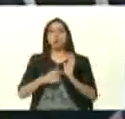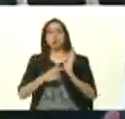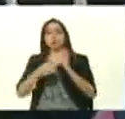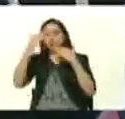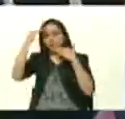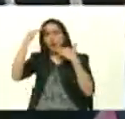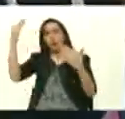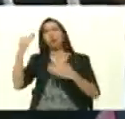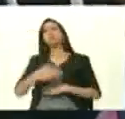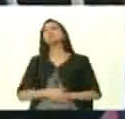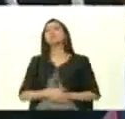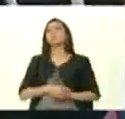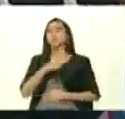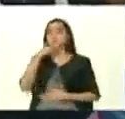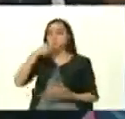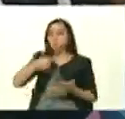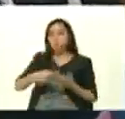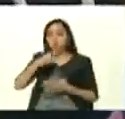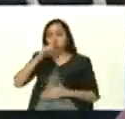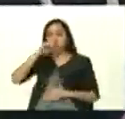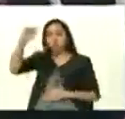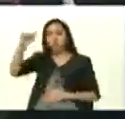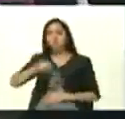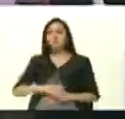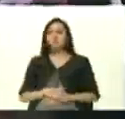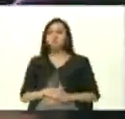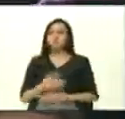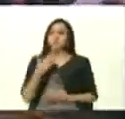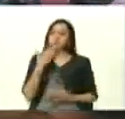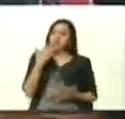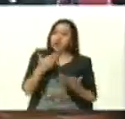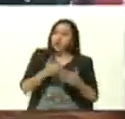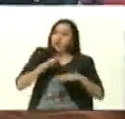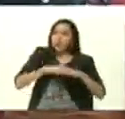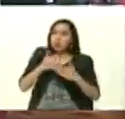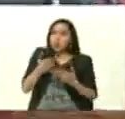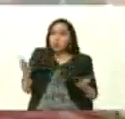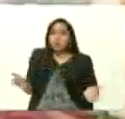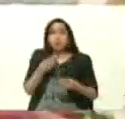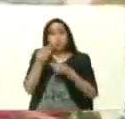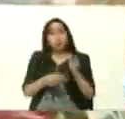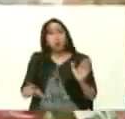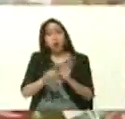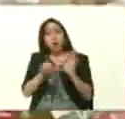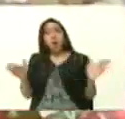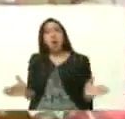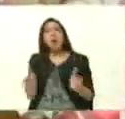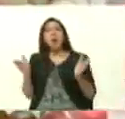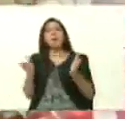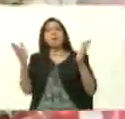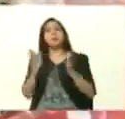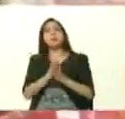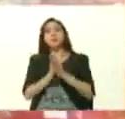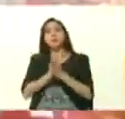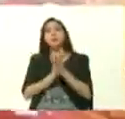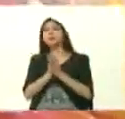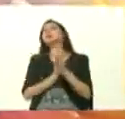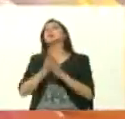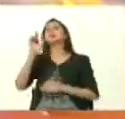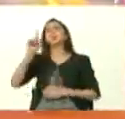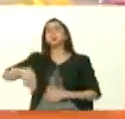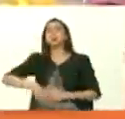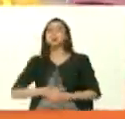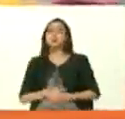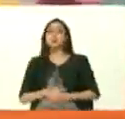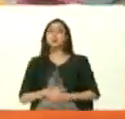especial en nombre de nuestro presidente. Bueno, gracias, se promovió la ley de emprendimiento, la ley de emprendedores, y